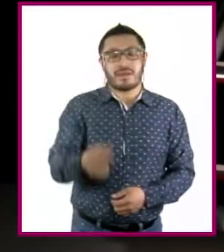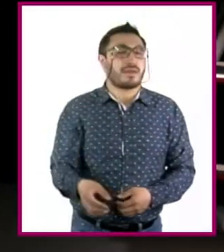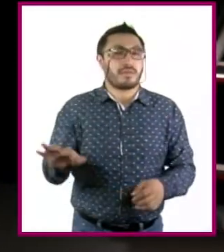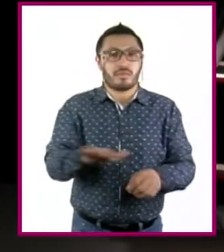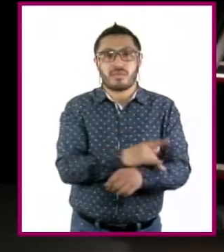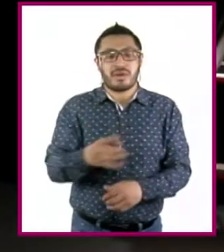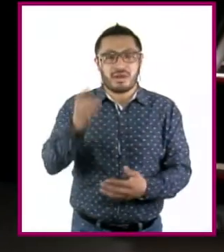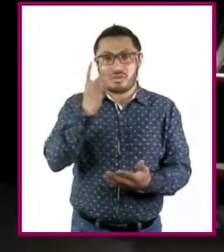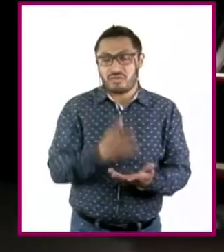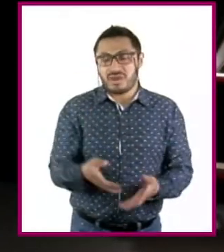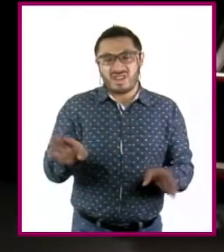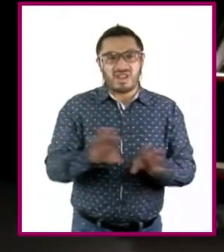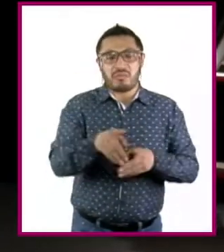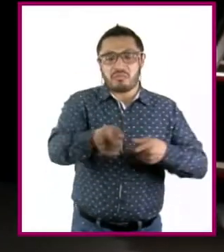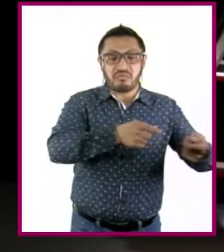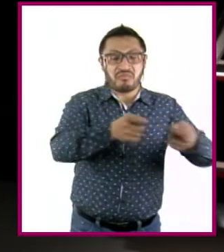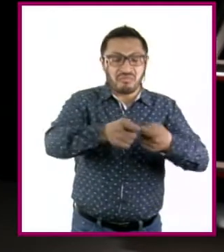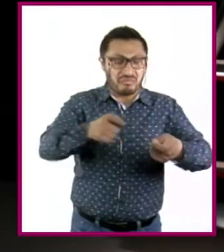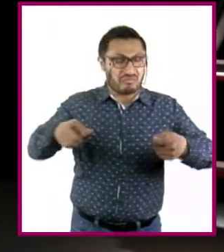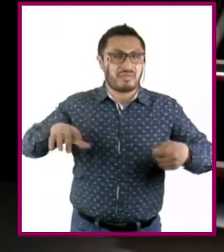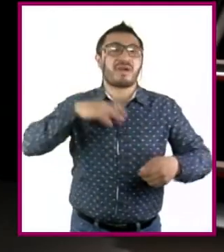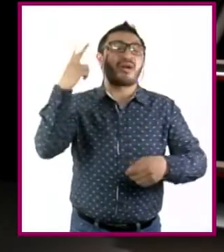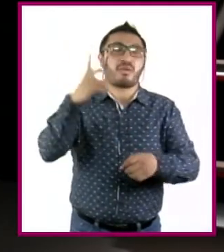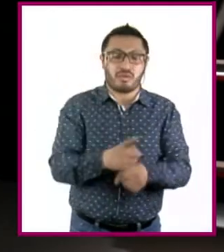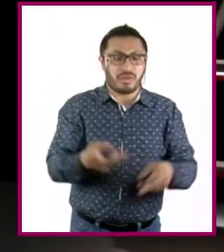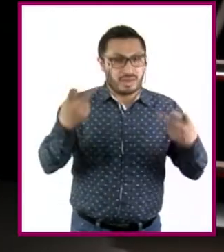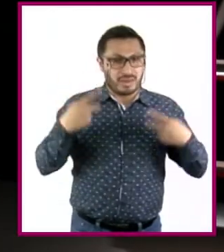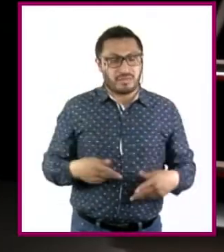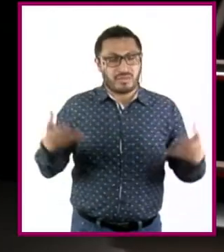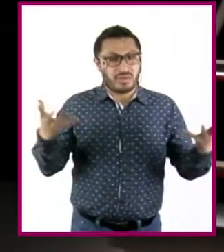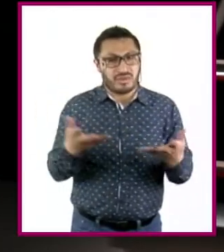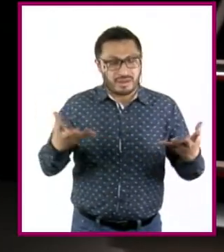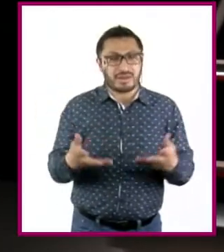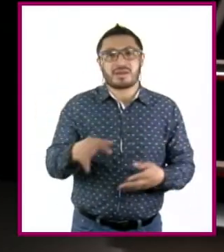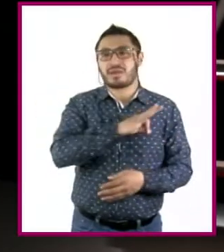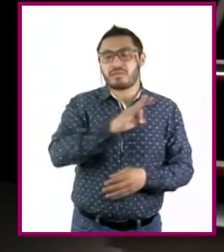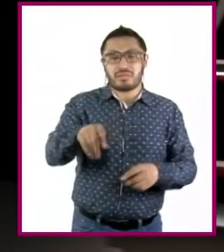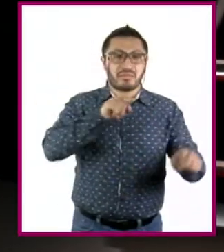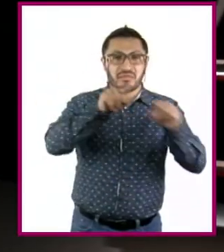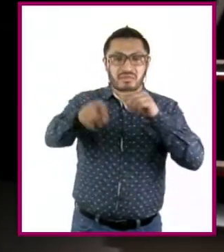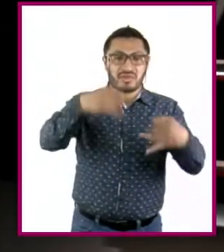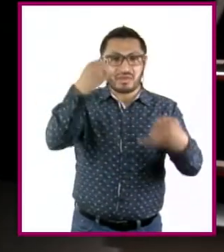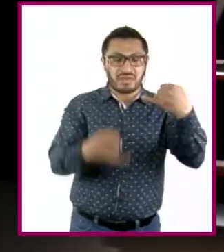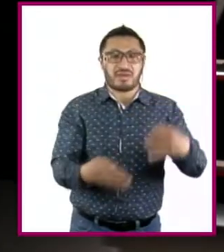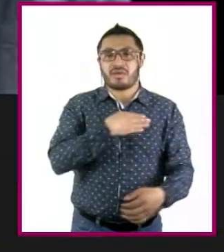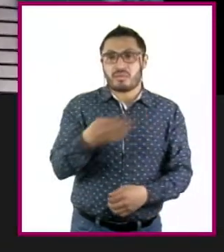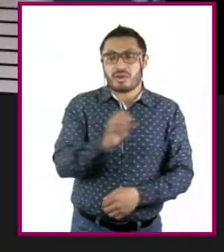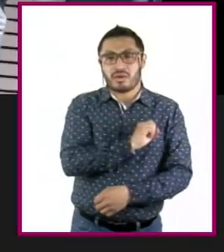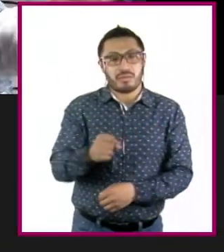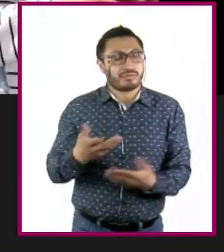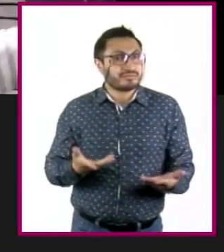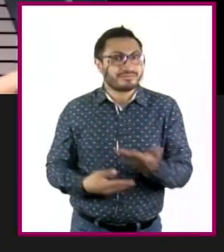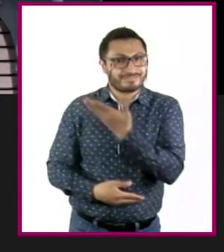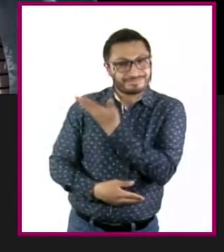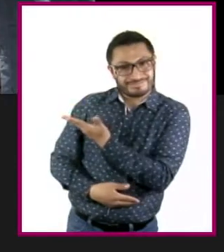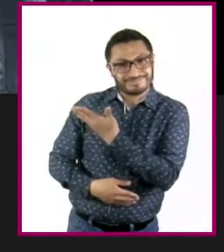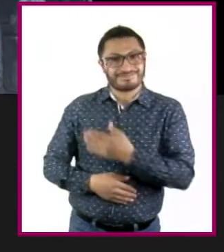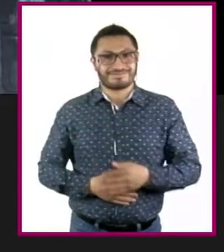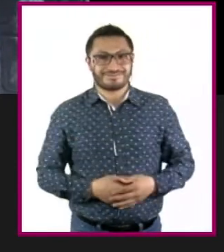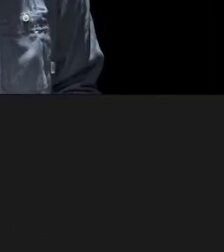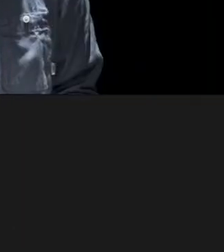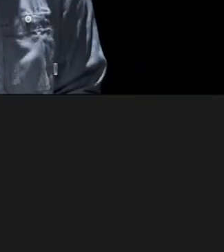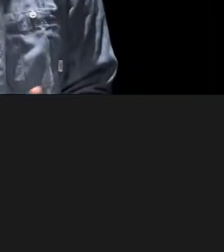medida en que un acto responde a la voluntad de quien lo ejecuta puede ser juzgado como bueno o como malo. La